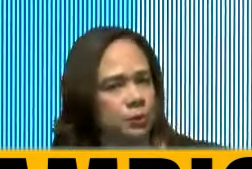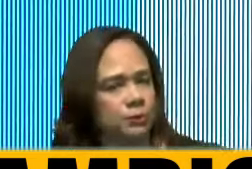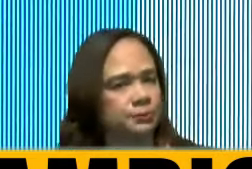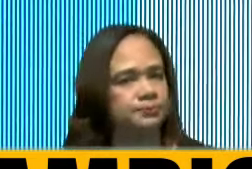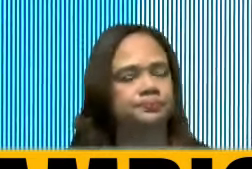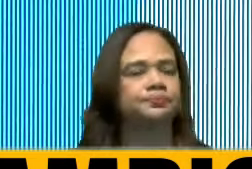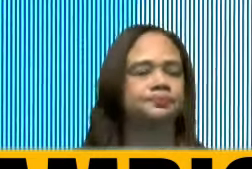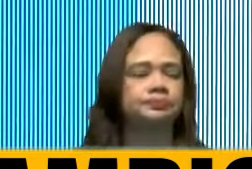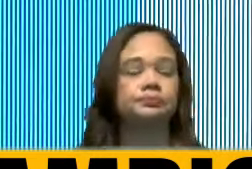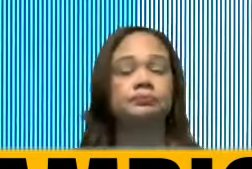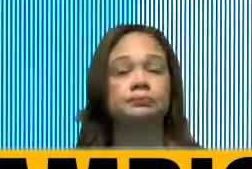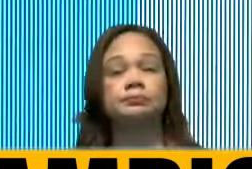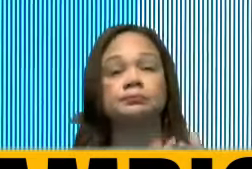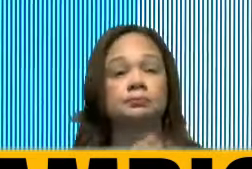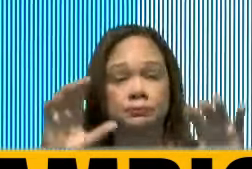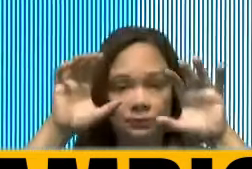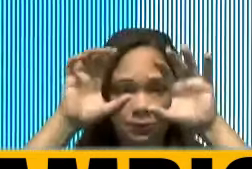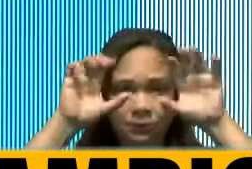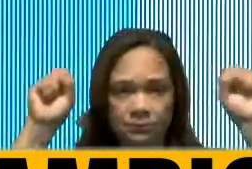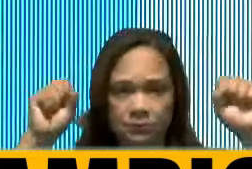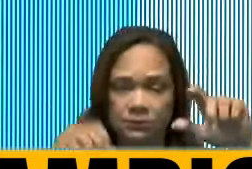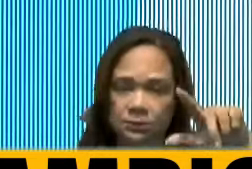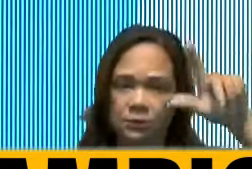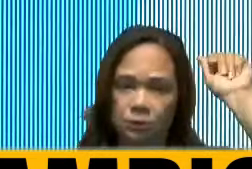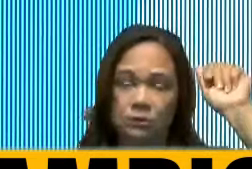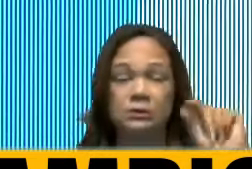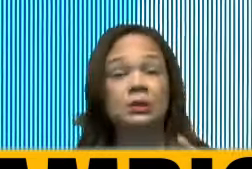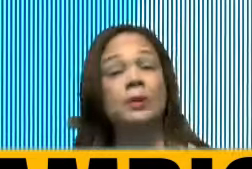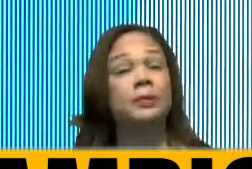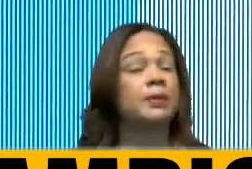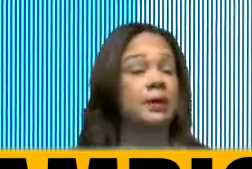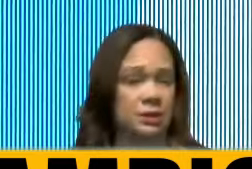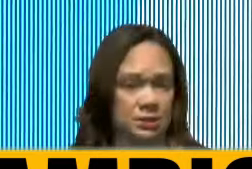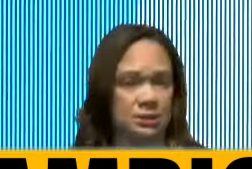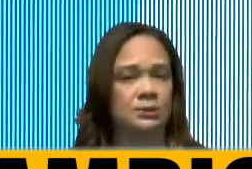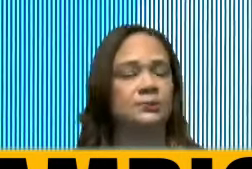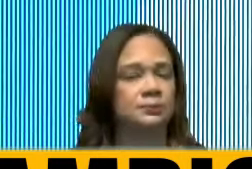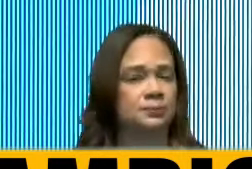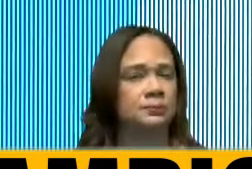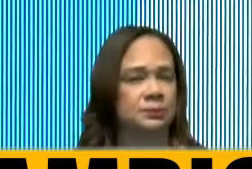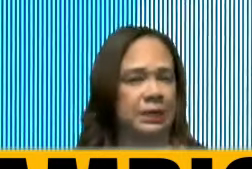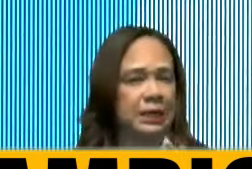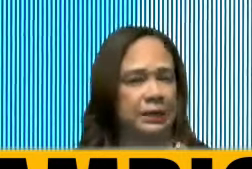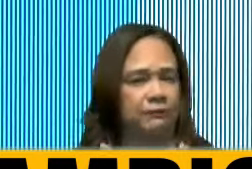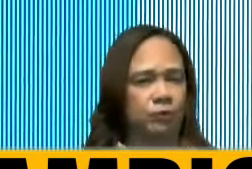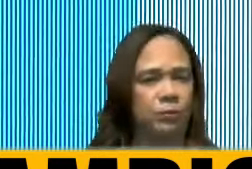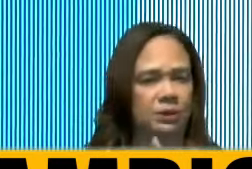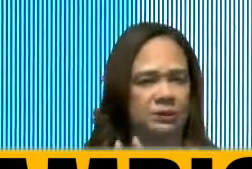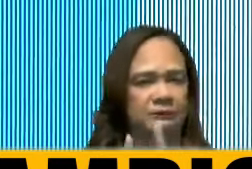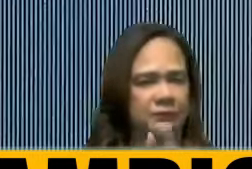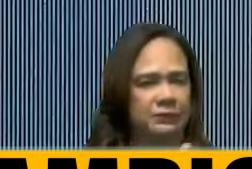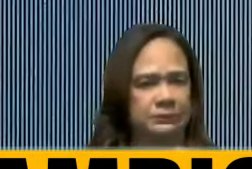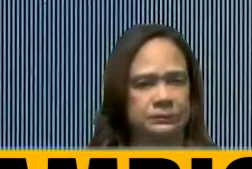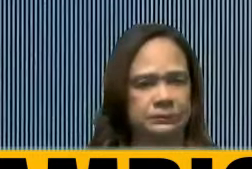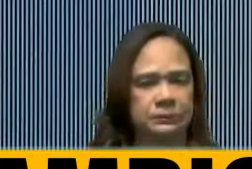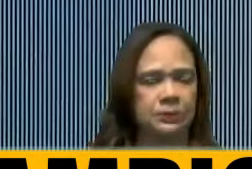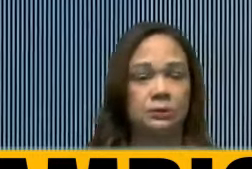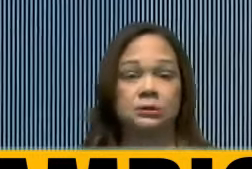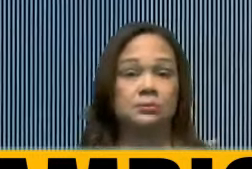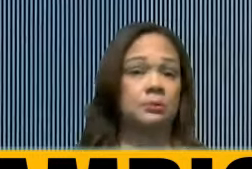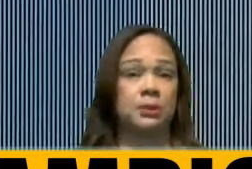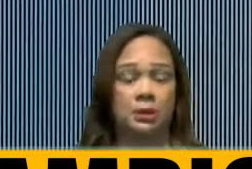ustedes saben al llegar al gobierno Hablamos de una primera ola de reformas Esa primera ola